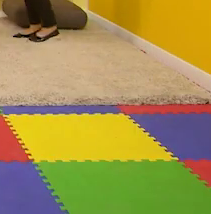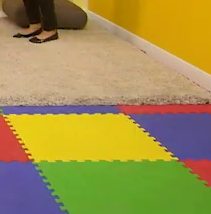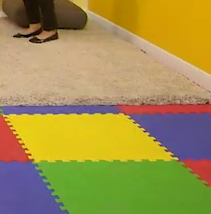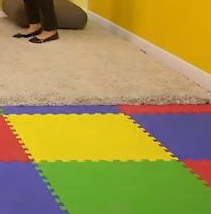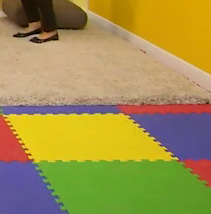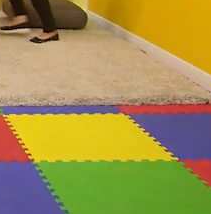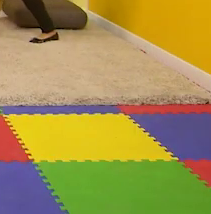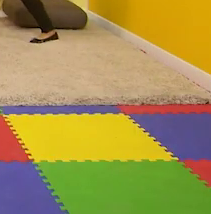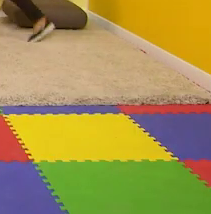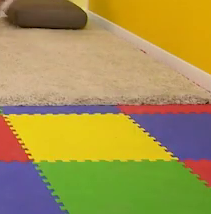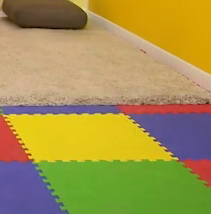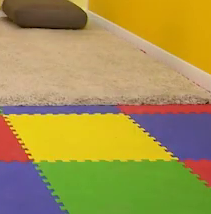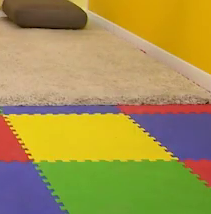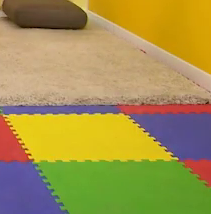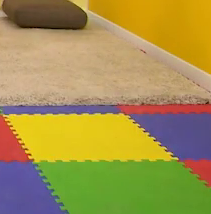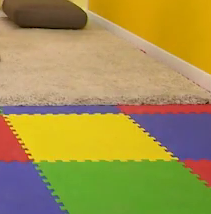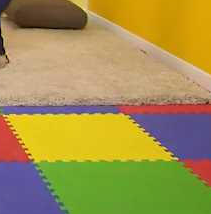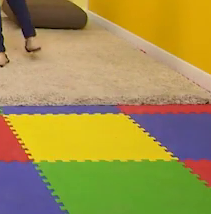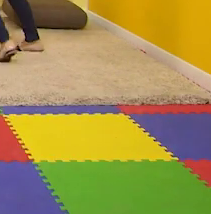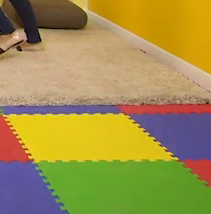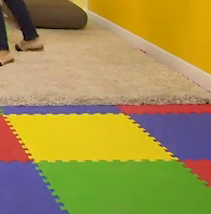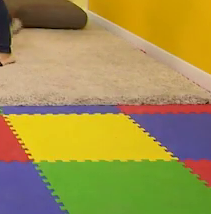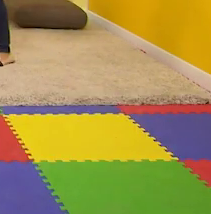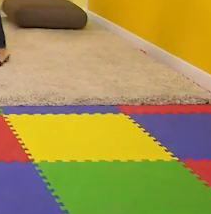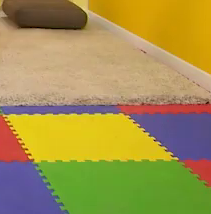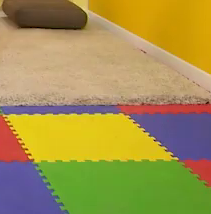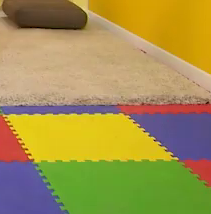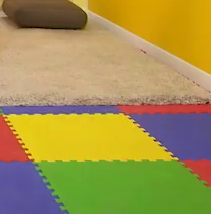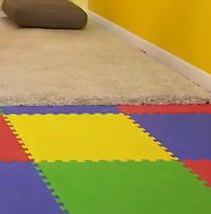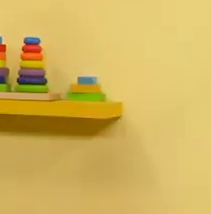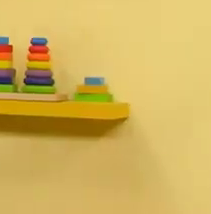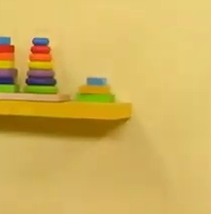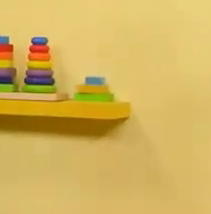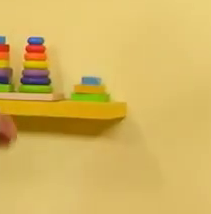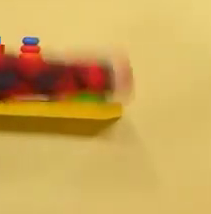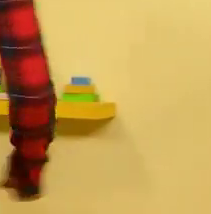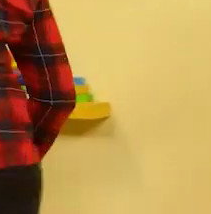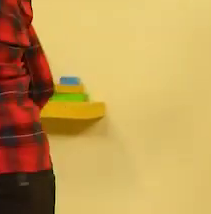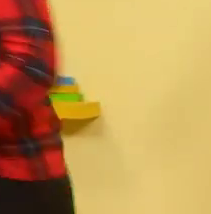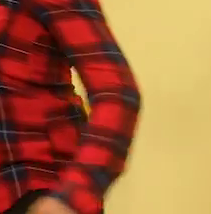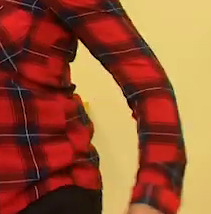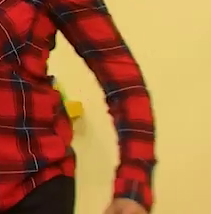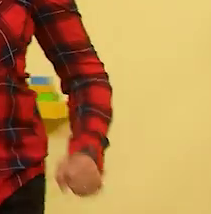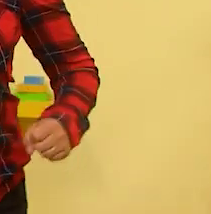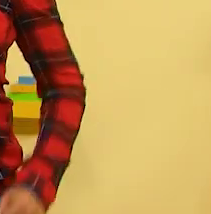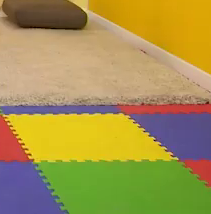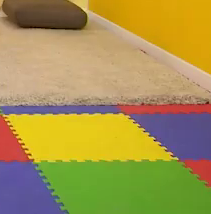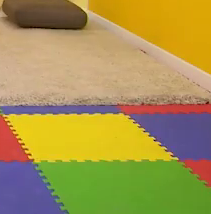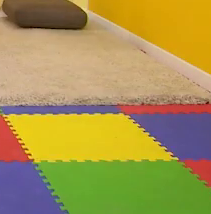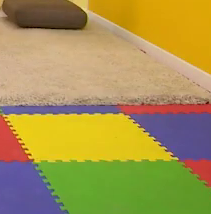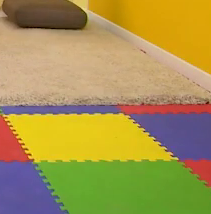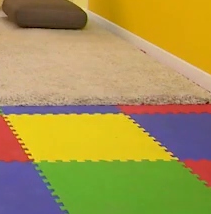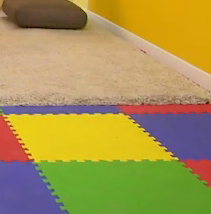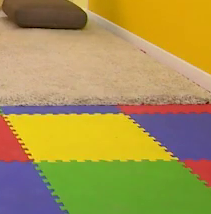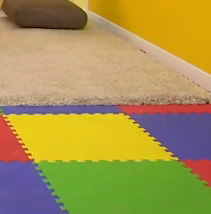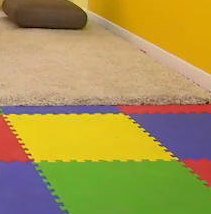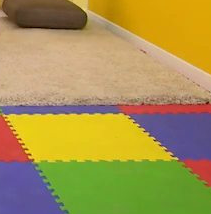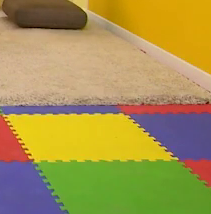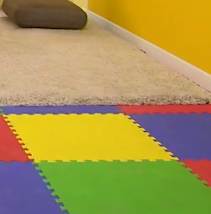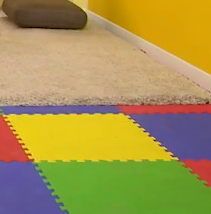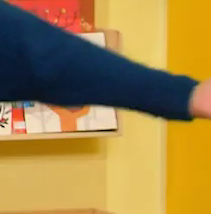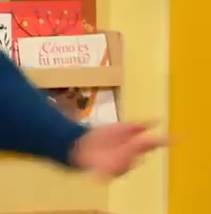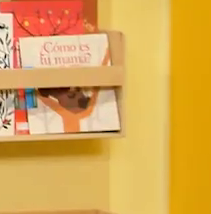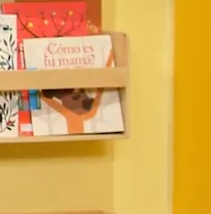parar. Y correr, y correr, y parar. Da una vuelta en tu lugar.